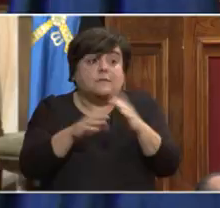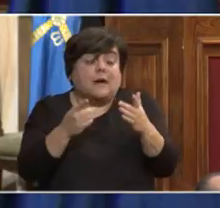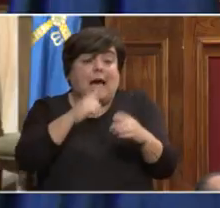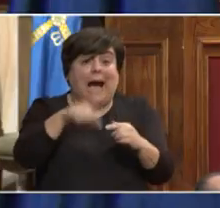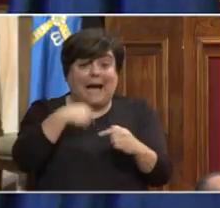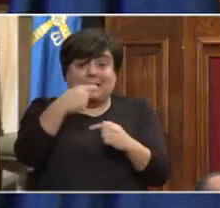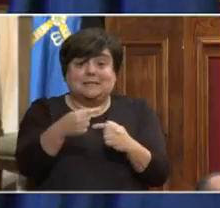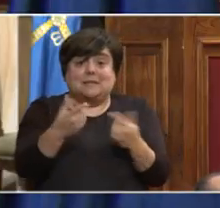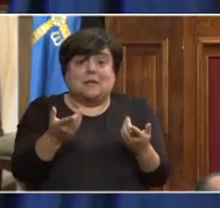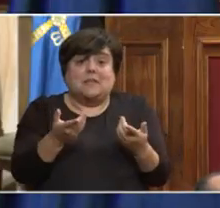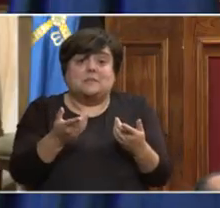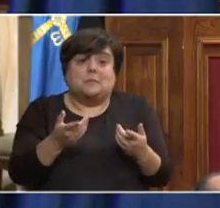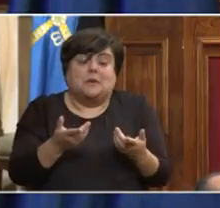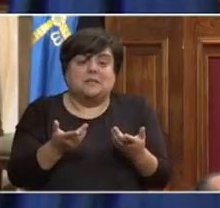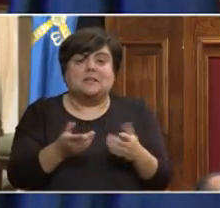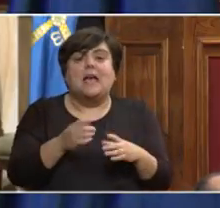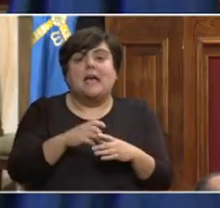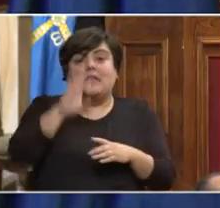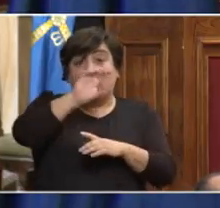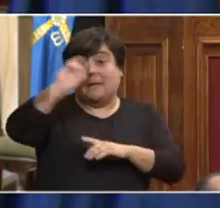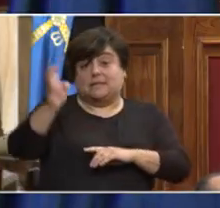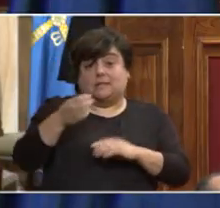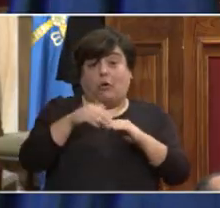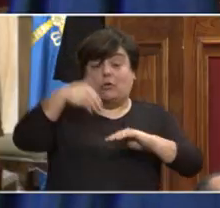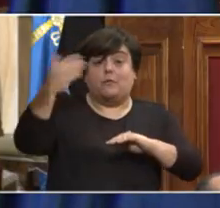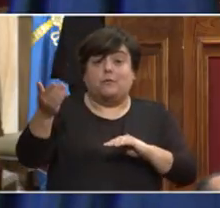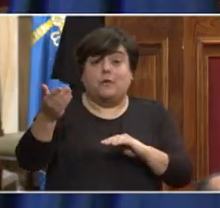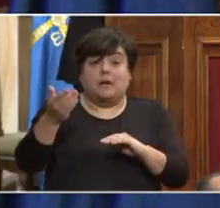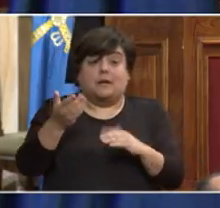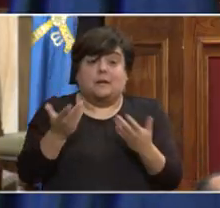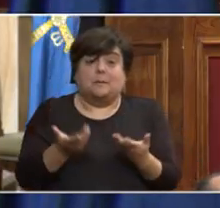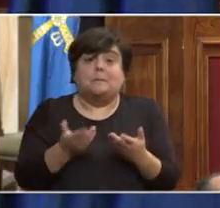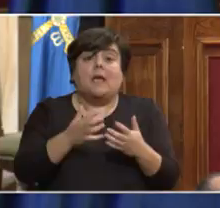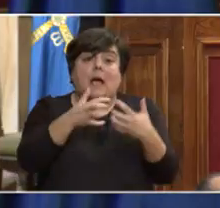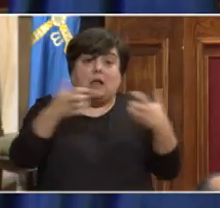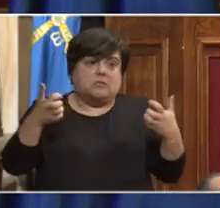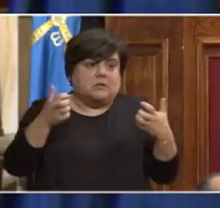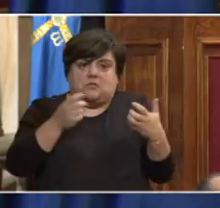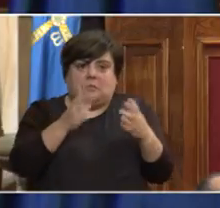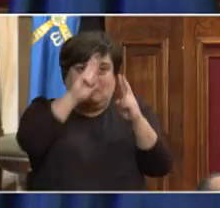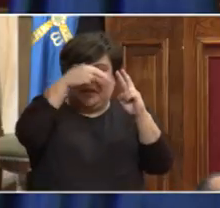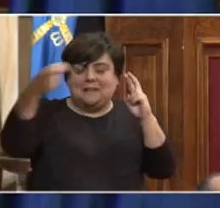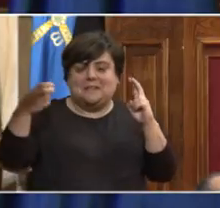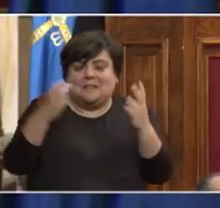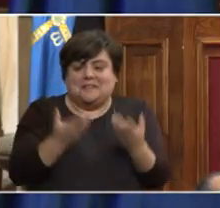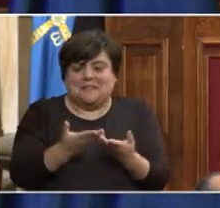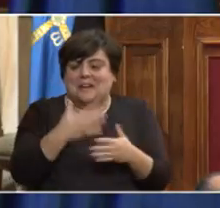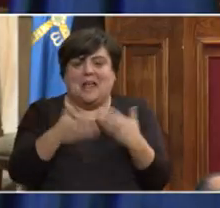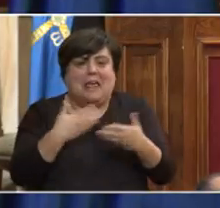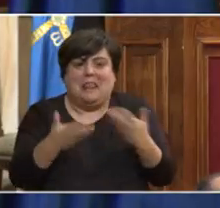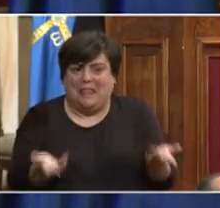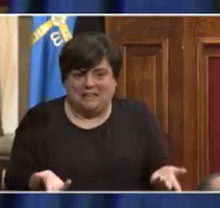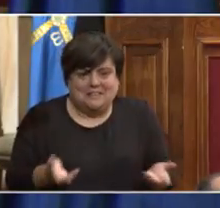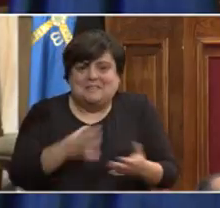dejando muestra de sus hazañas en tierra de Indias, en lo que Mastropiero reflejará genialmente en la citada cantata del adelantado don Rodrigo Díaz de Carreras, de sus hazañas.